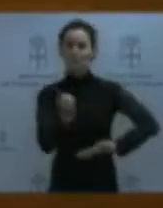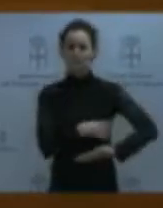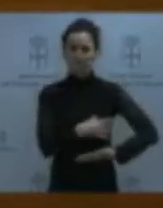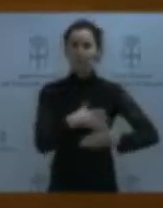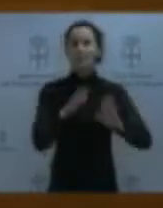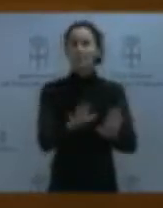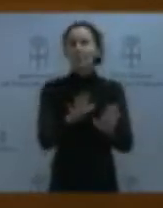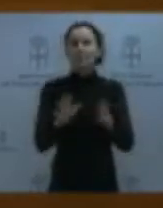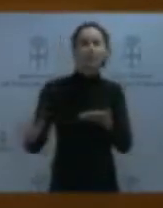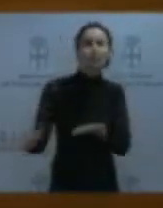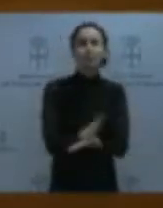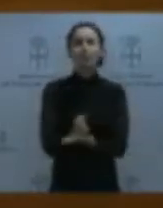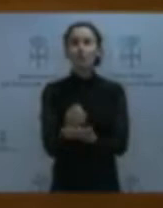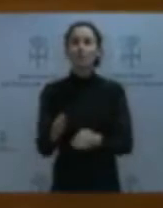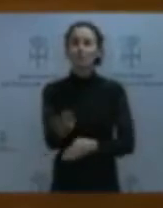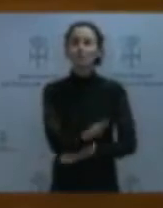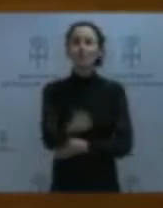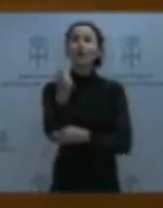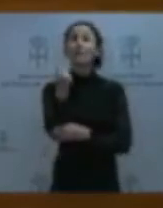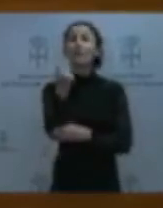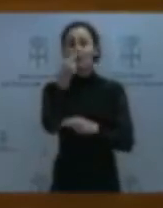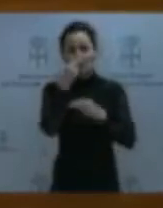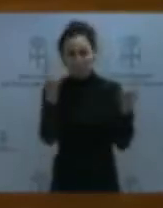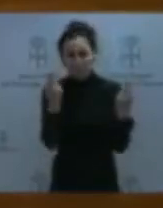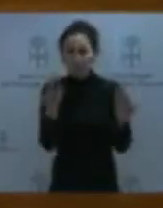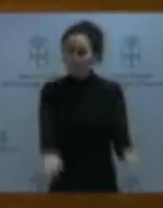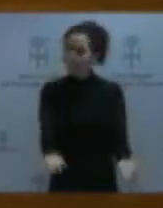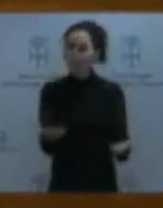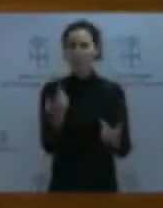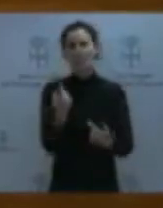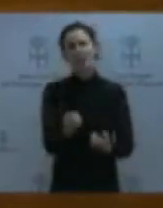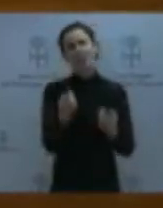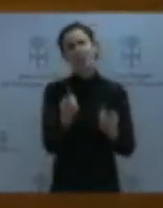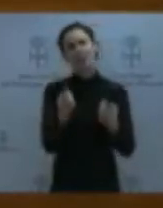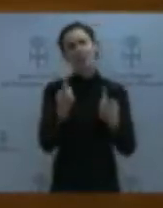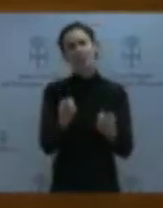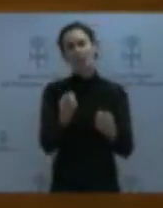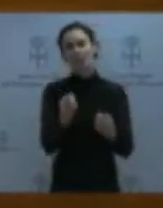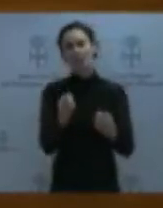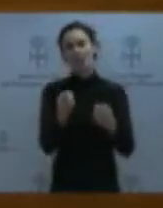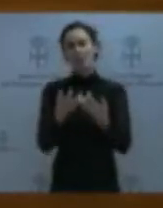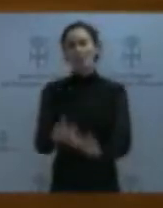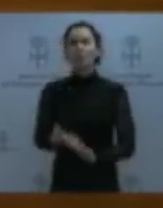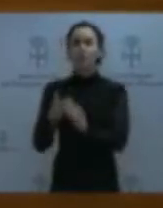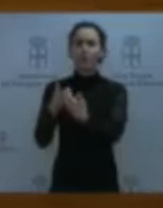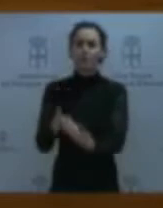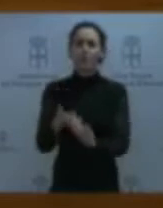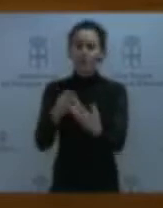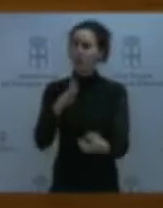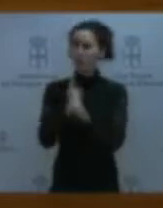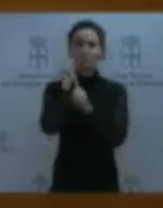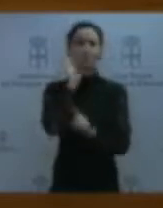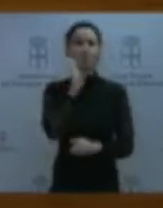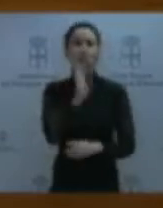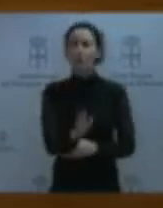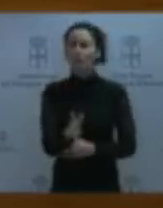una parten de que hay que cuidar del dinero público. Y creemos que hay que mantener la lucha contra la corrupción por una cuestión